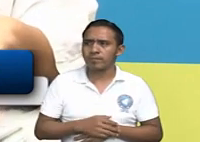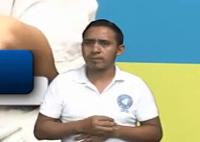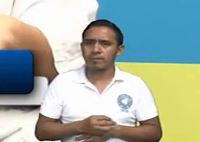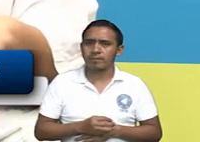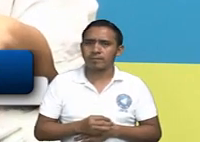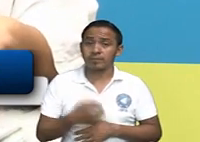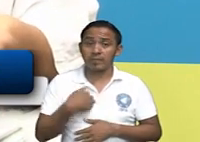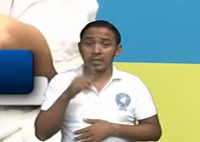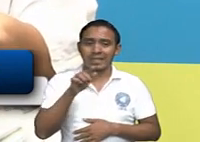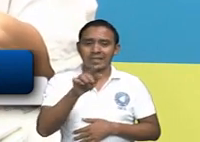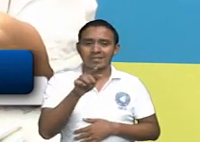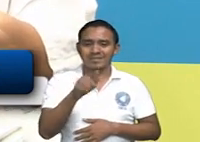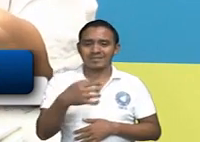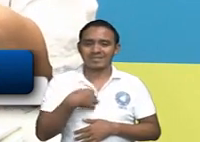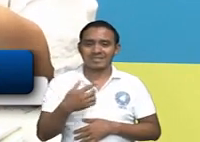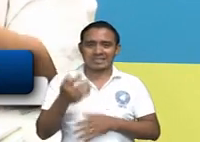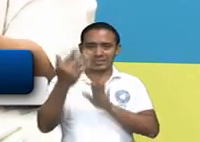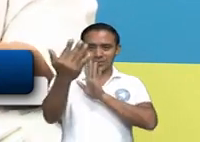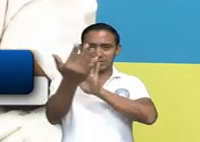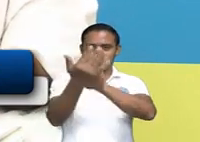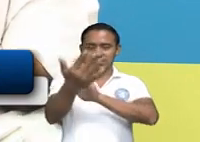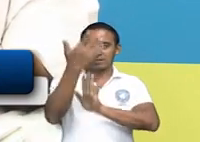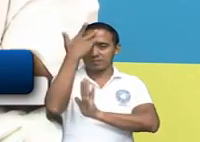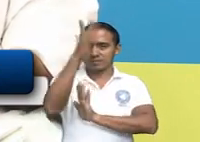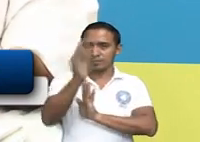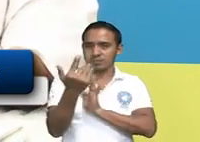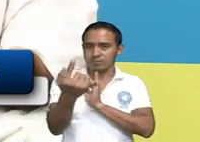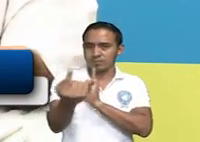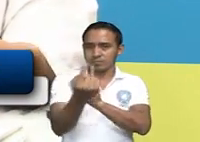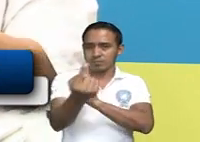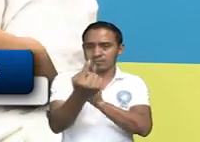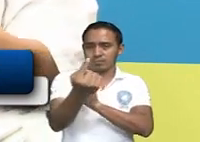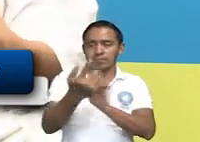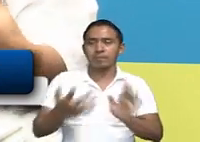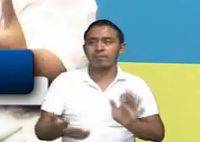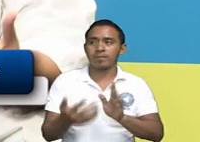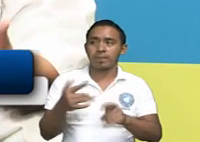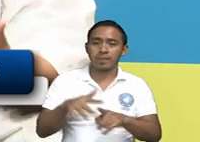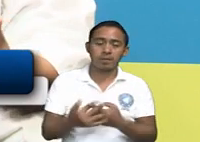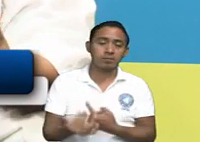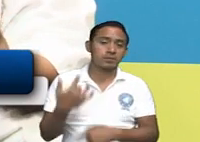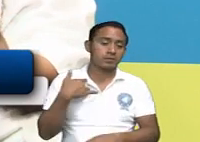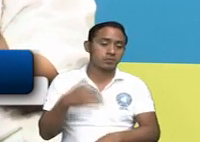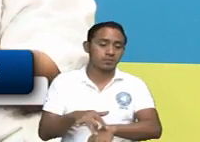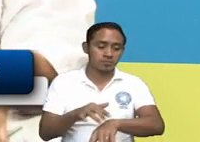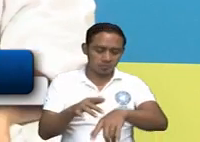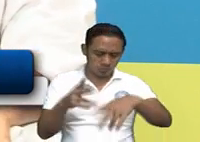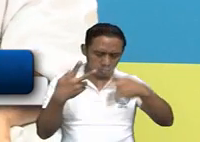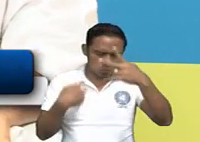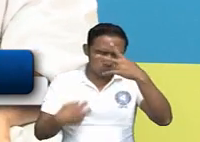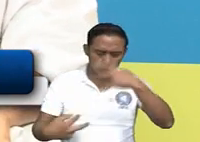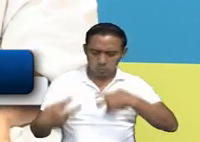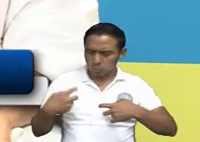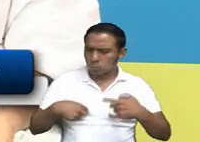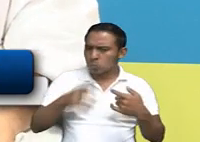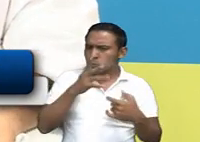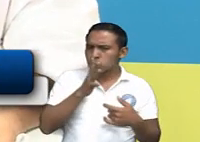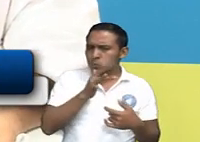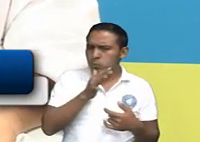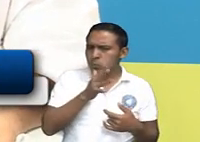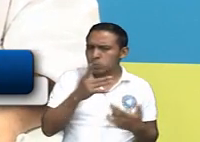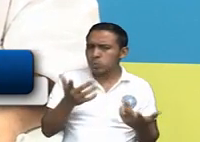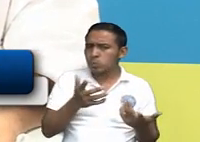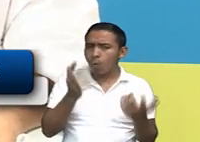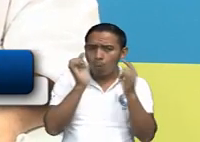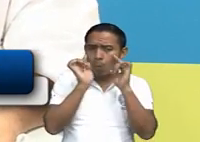que es él, sabe que es él, se reconoce como tal. Y comienza a explorarse, como decís vos, y a tocarse. Y entonces